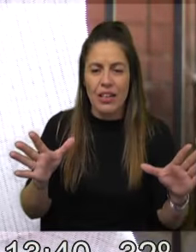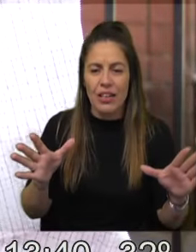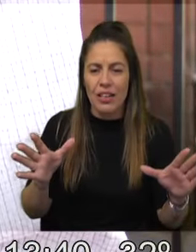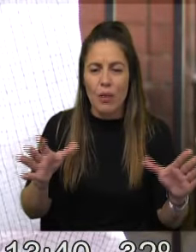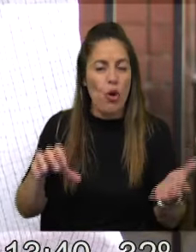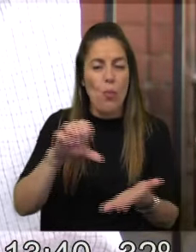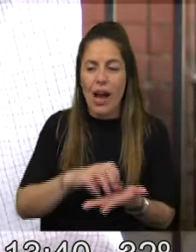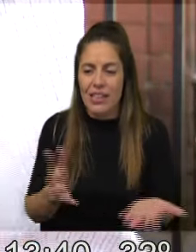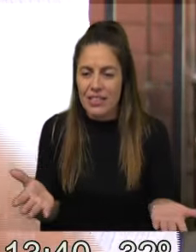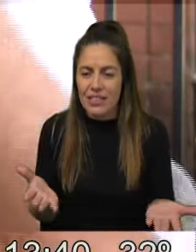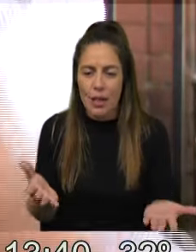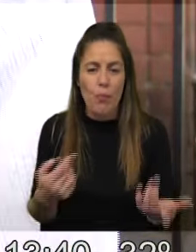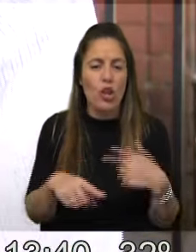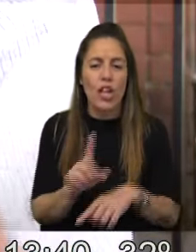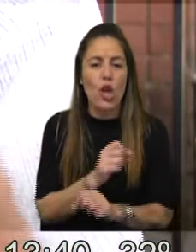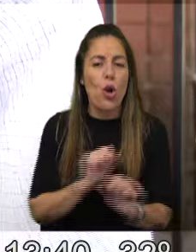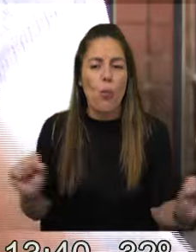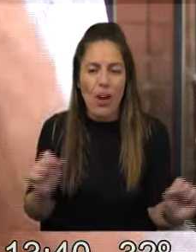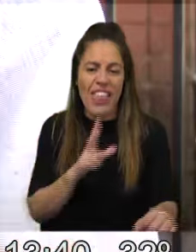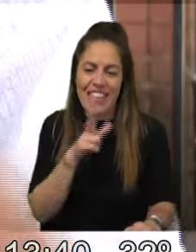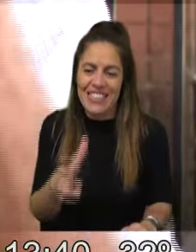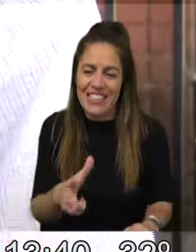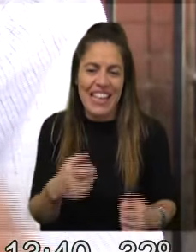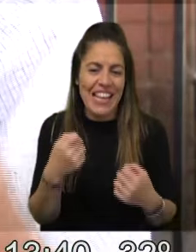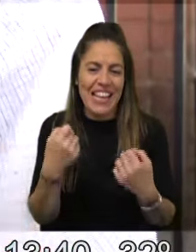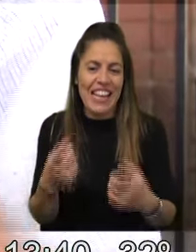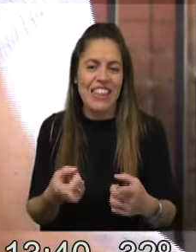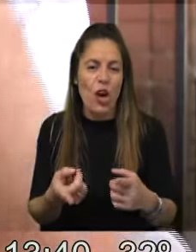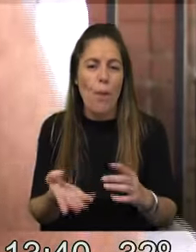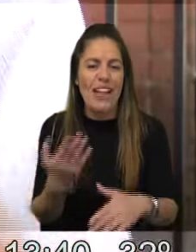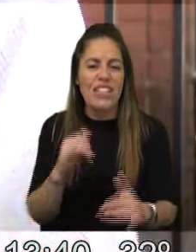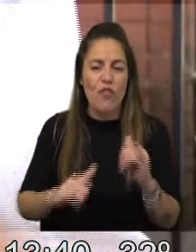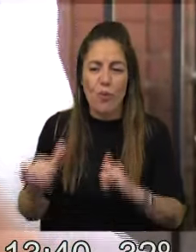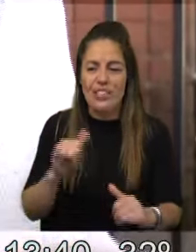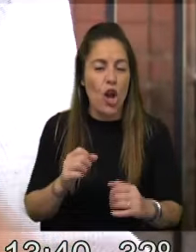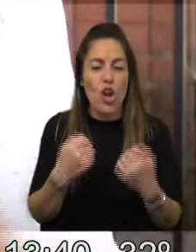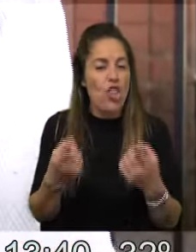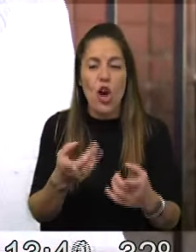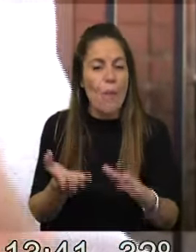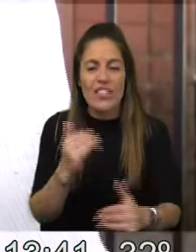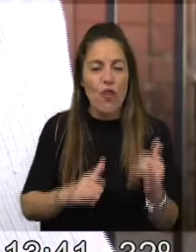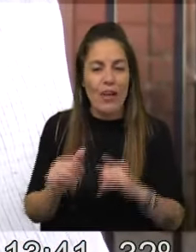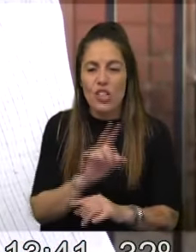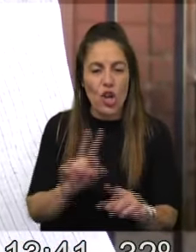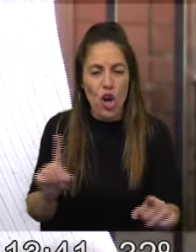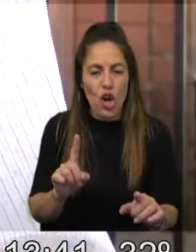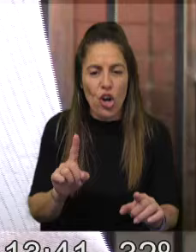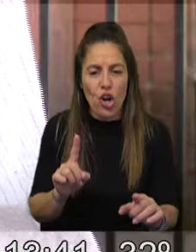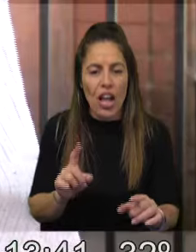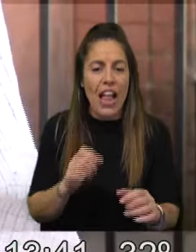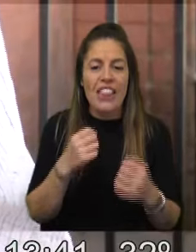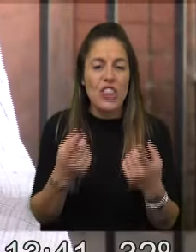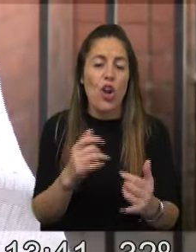por lo tanto, no puede decir que dio más información. No dio más información que nadie. Dio